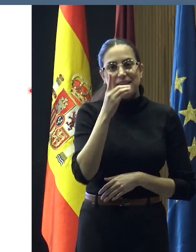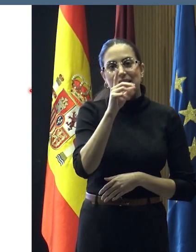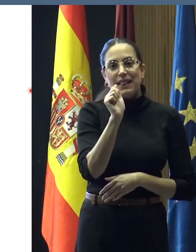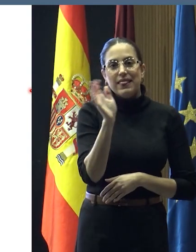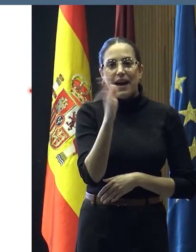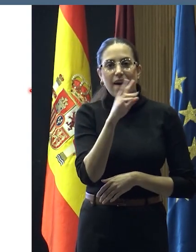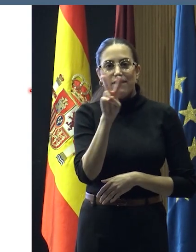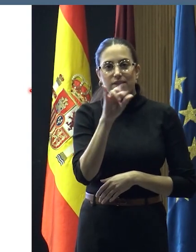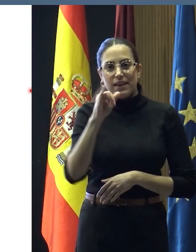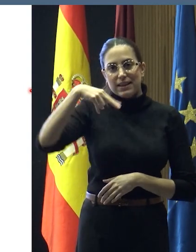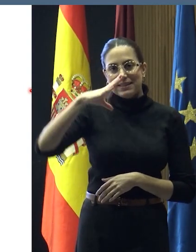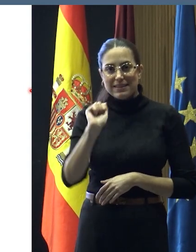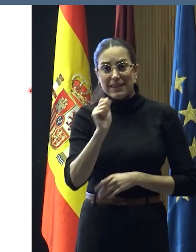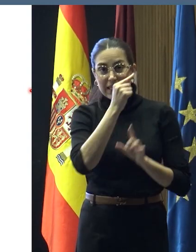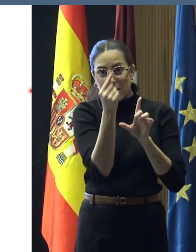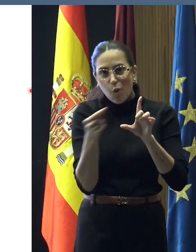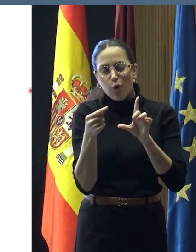Vinci pues podemos